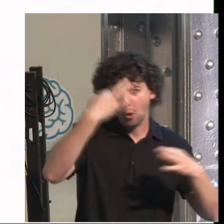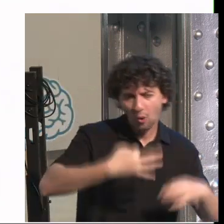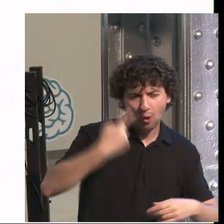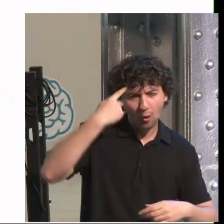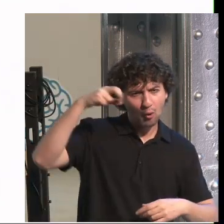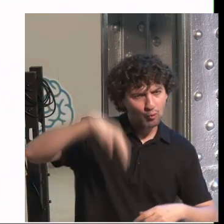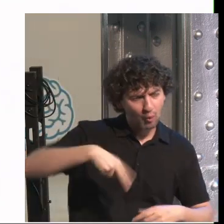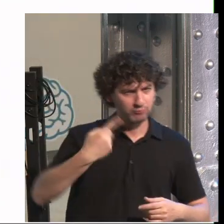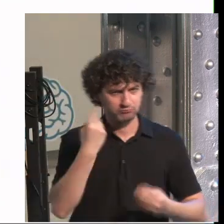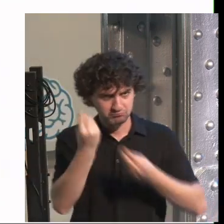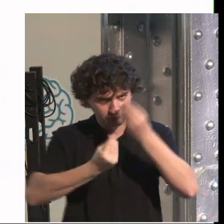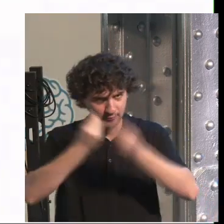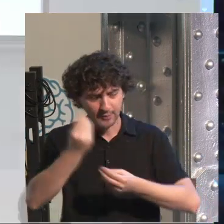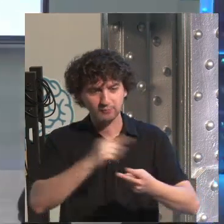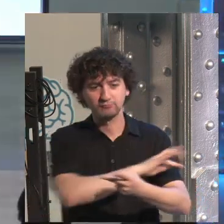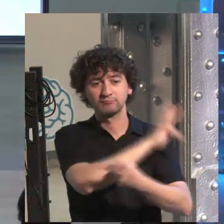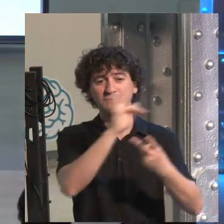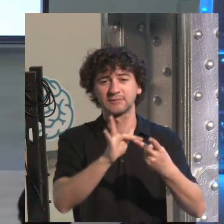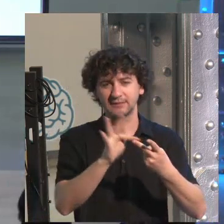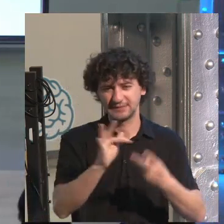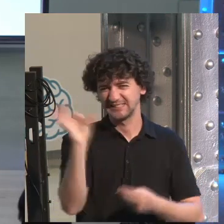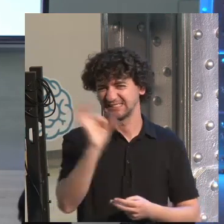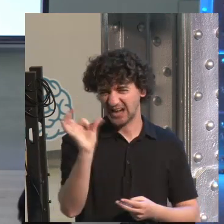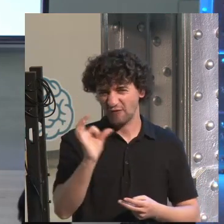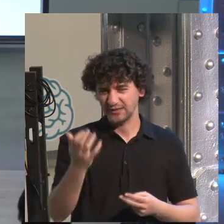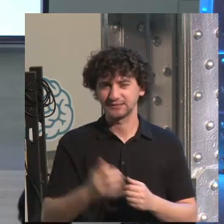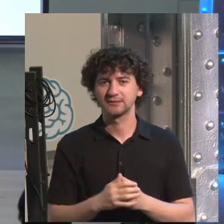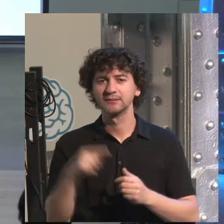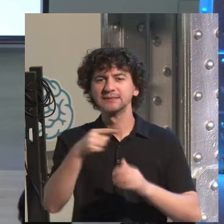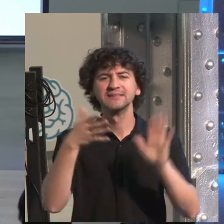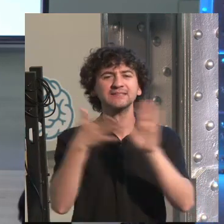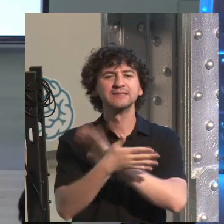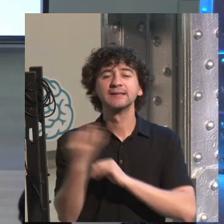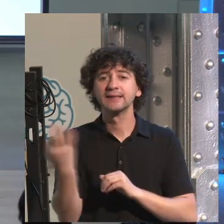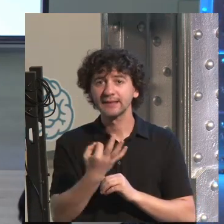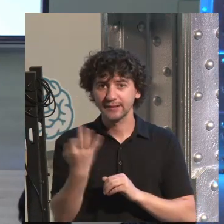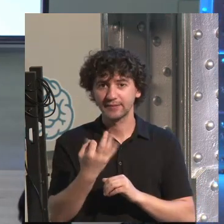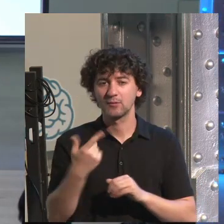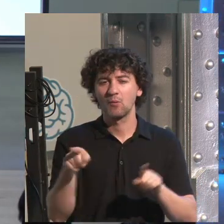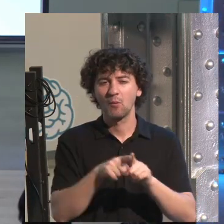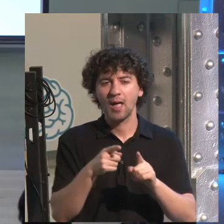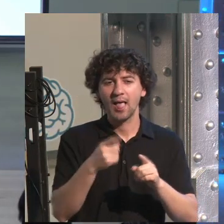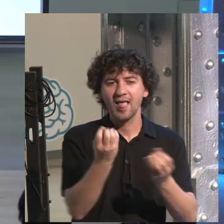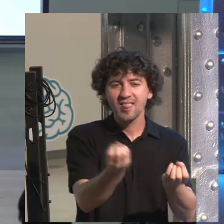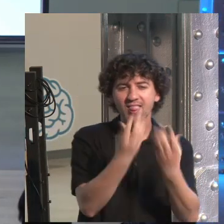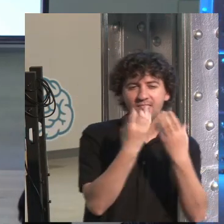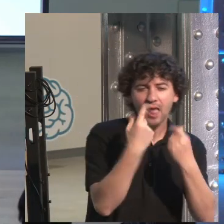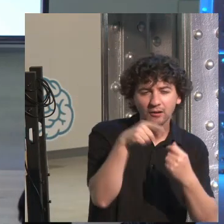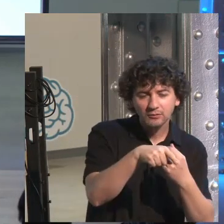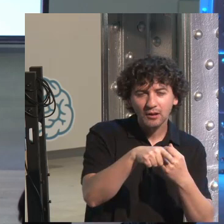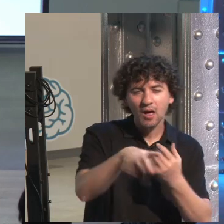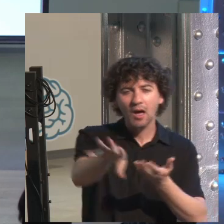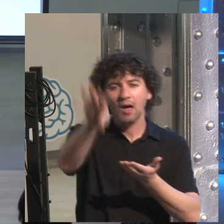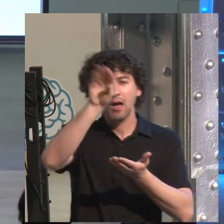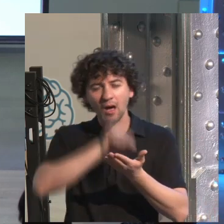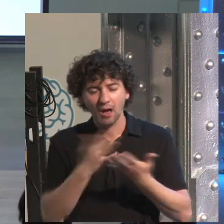razonamiento lógico, y otra escuela que se llamaba Scrafis, donde lo que querían era aprender a partir de datos. Decía, los humanos aprendemos a partir de